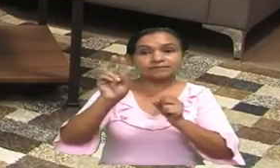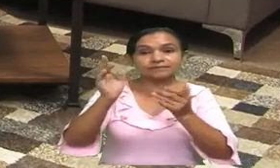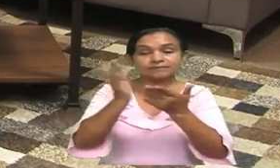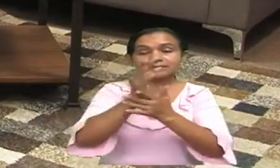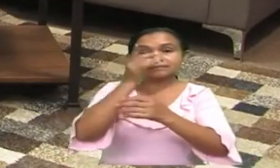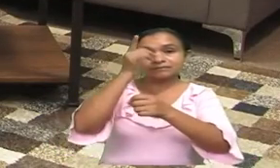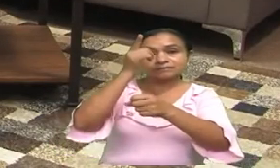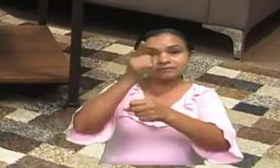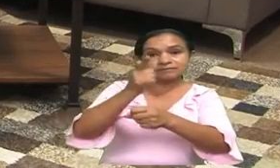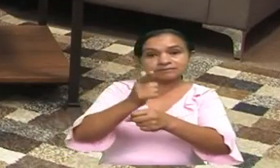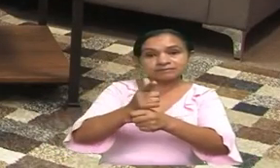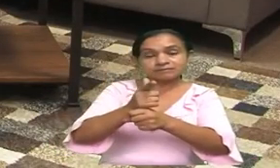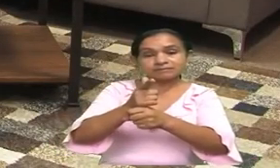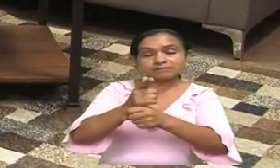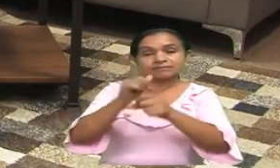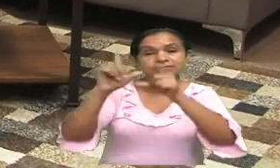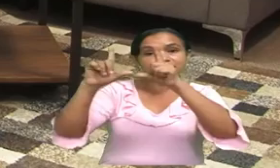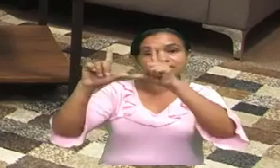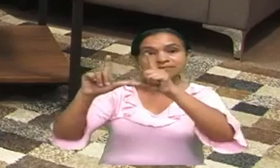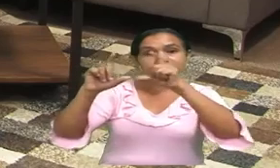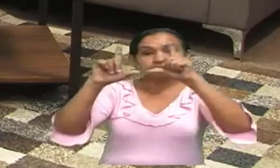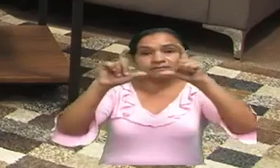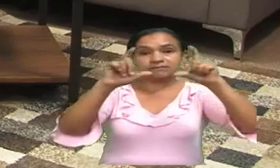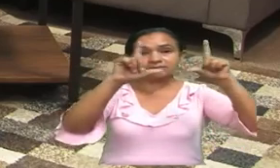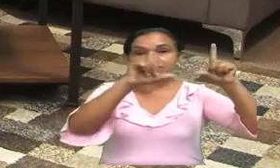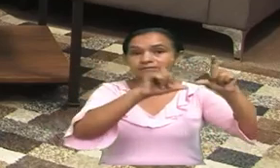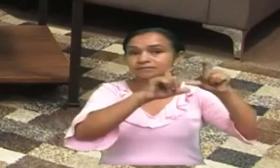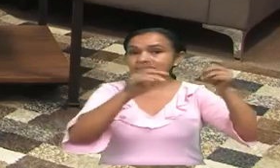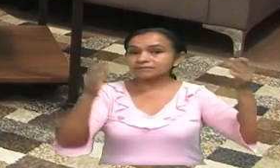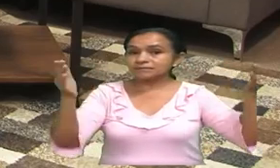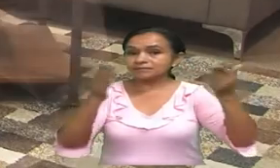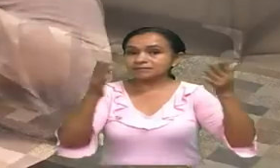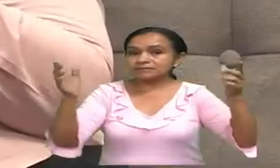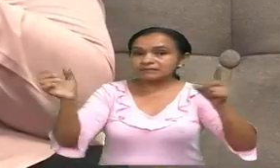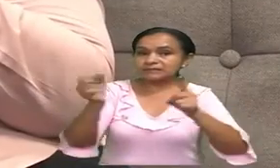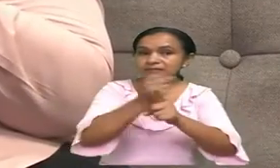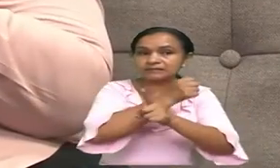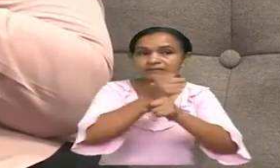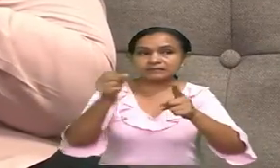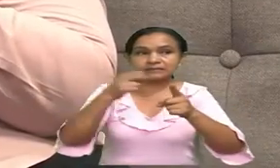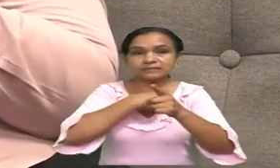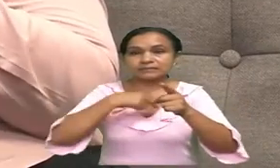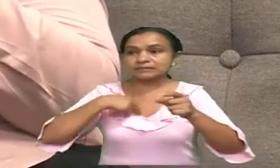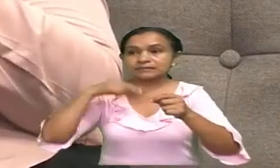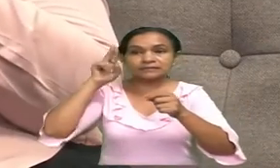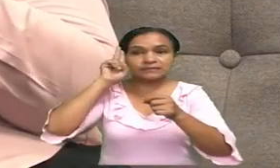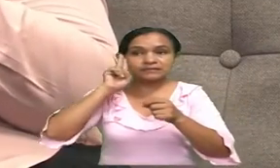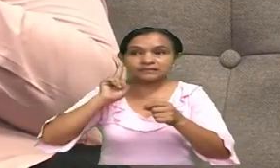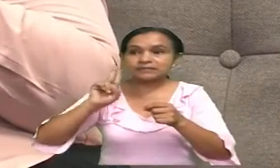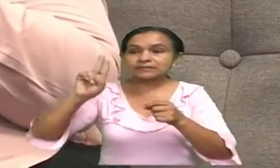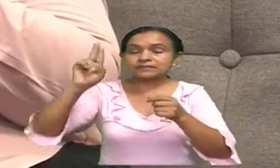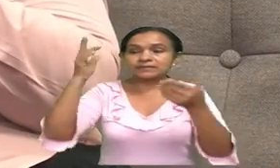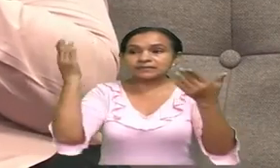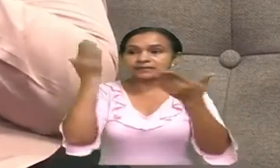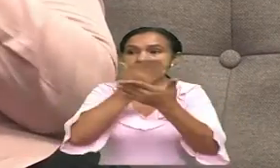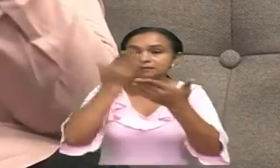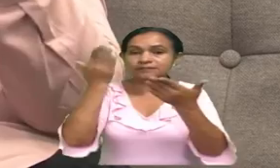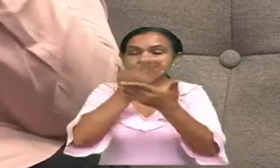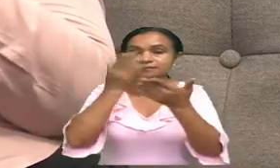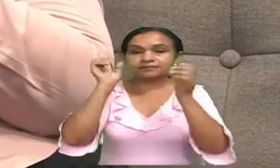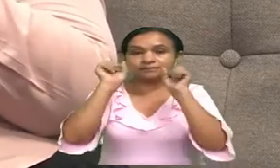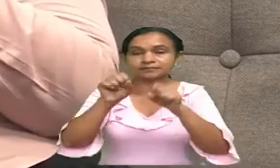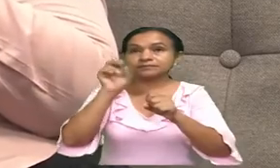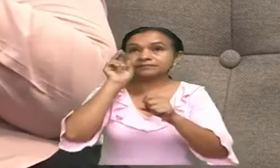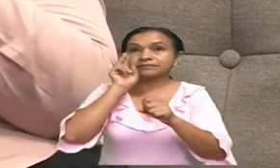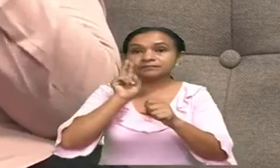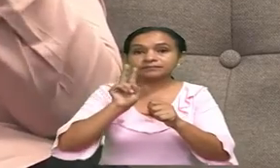de los videos, a través de las fotografías, la agresión a la universidad, a los estudiantes. Pudieron